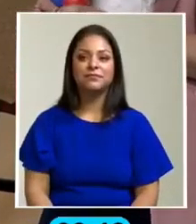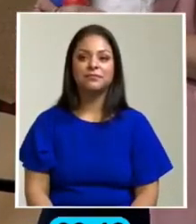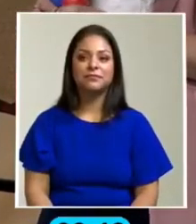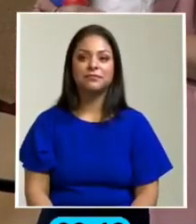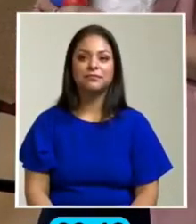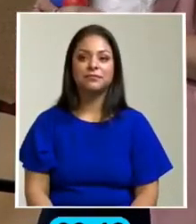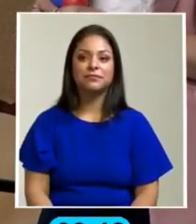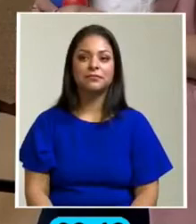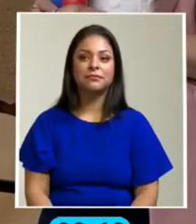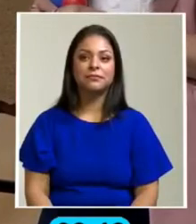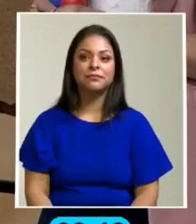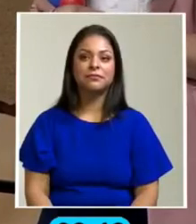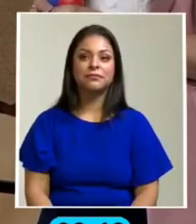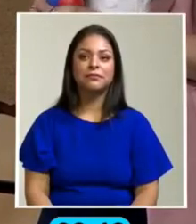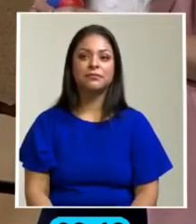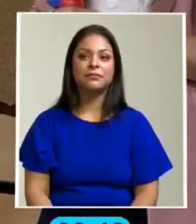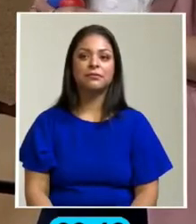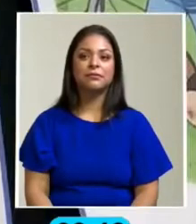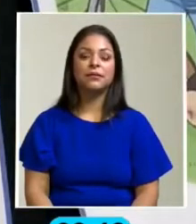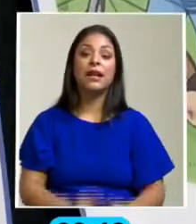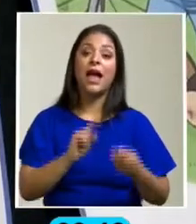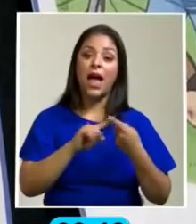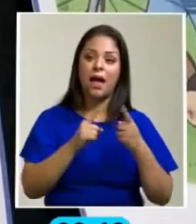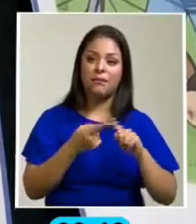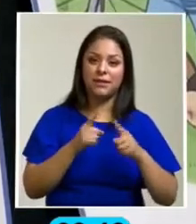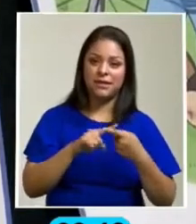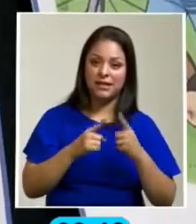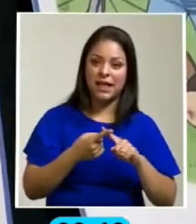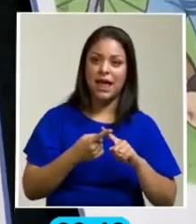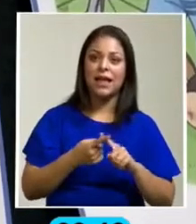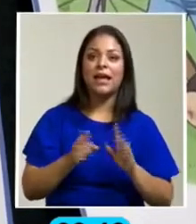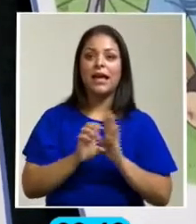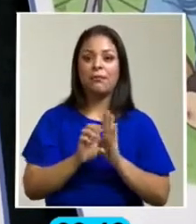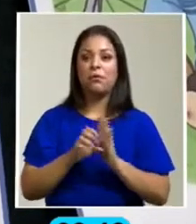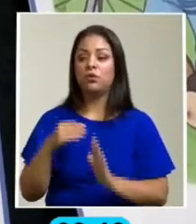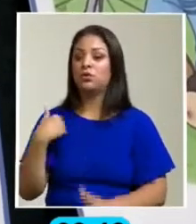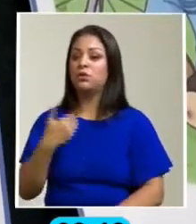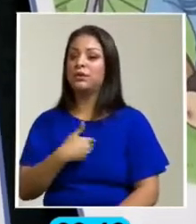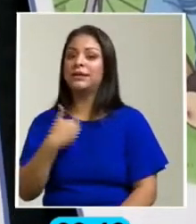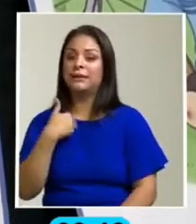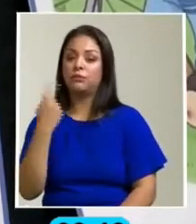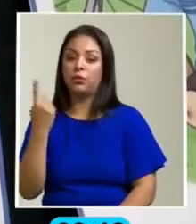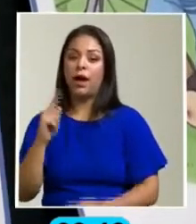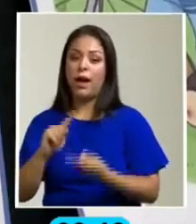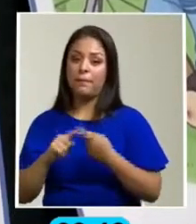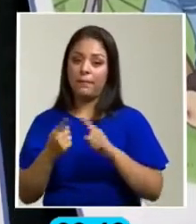La amistad hay... que si nosotros tenemos un amigo